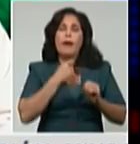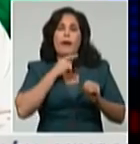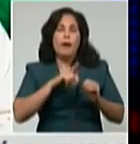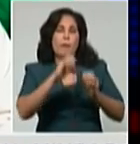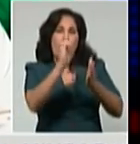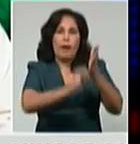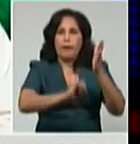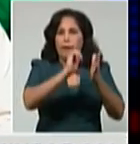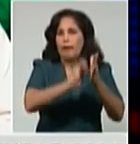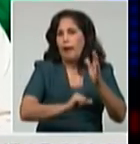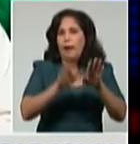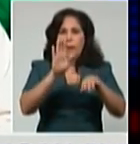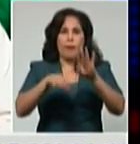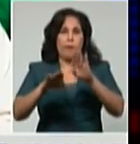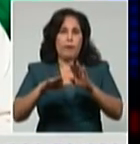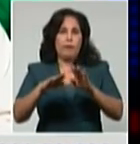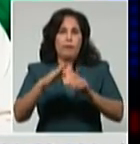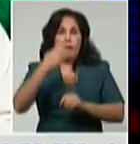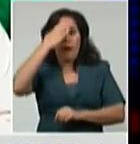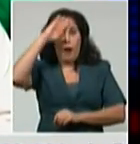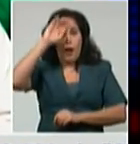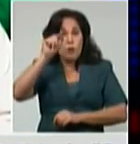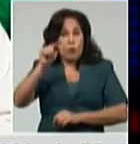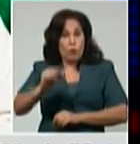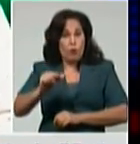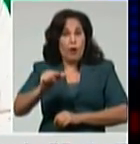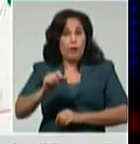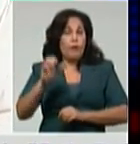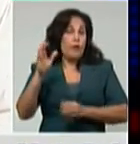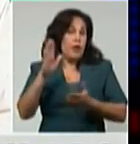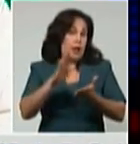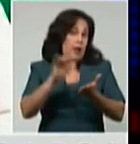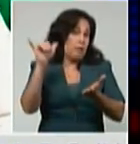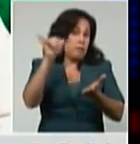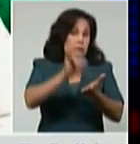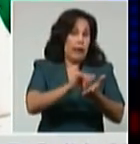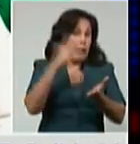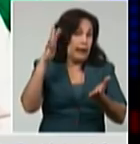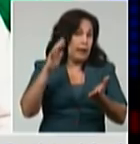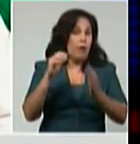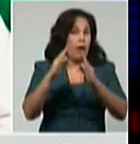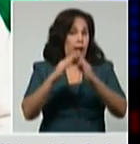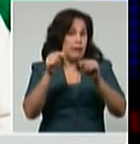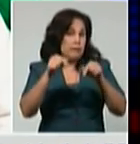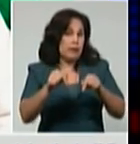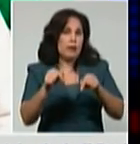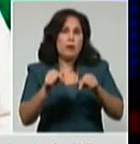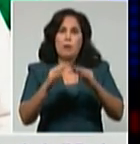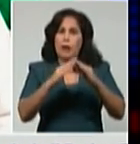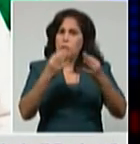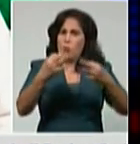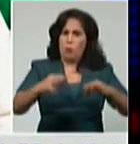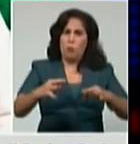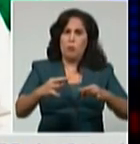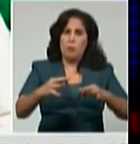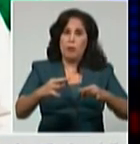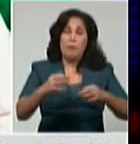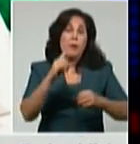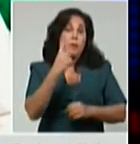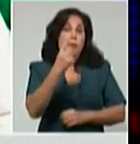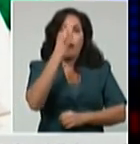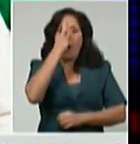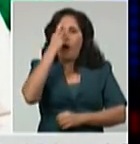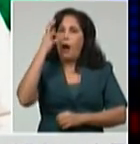Hay cubanos que residen en el exterior y a veces tienen una casa aquí, van para su casa, y estos viajeros